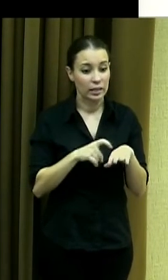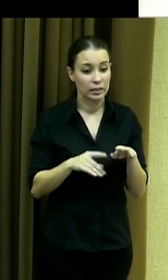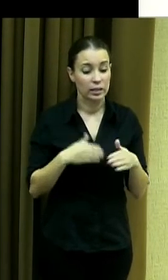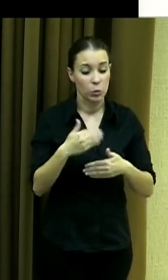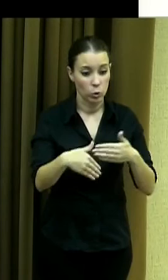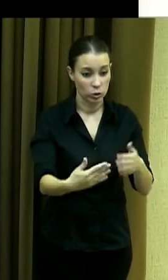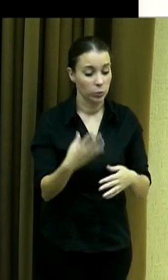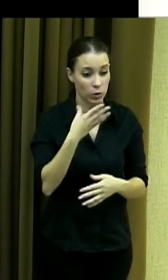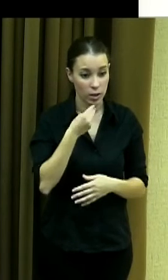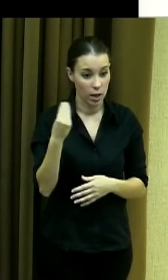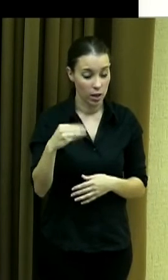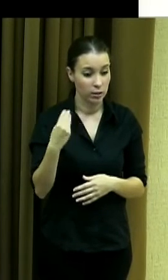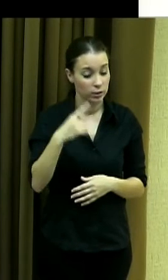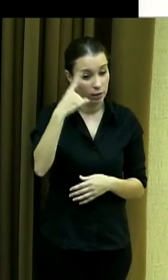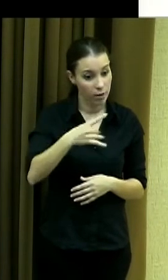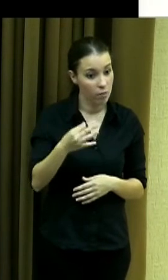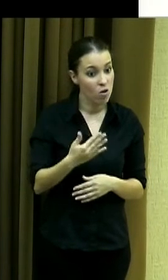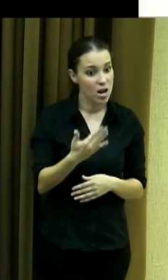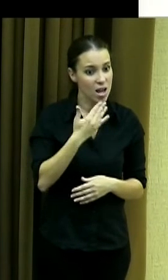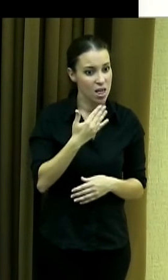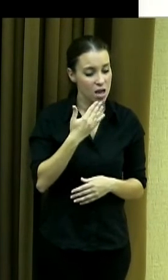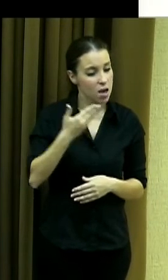adolescente, hay que tener en cuenta siempre la edad,